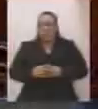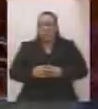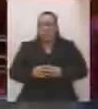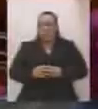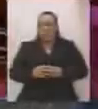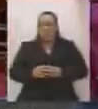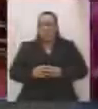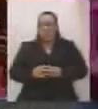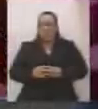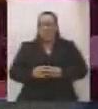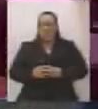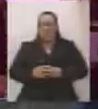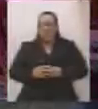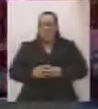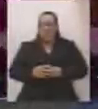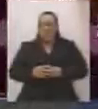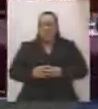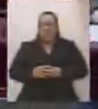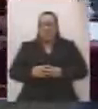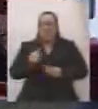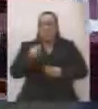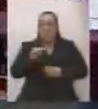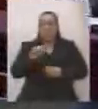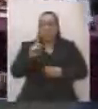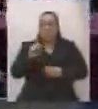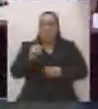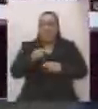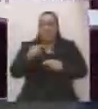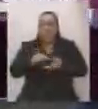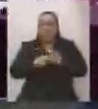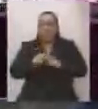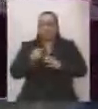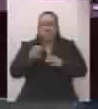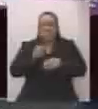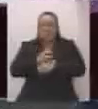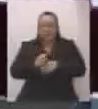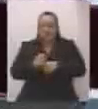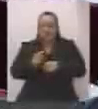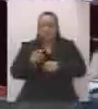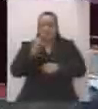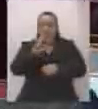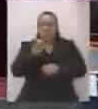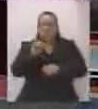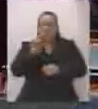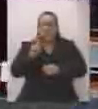y la economía o los países emergentes tienen niveles de capacitación C y D.